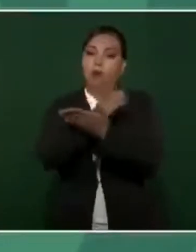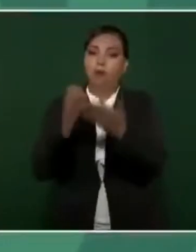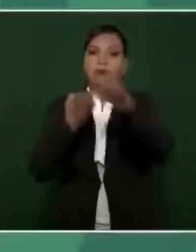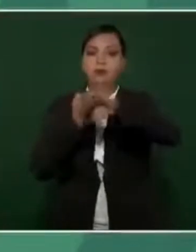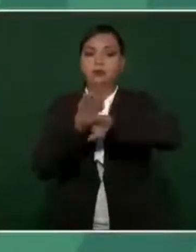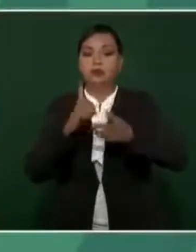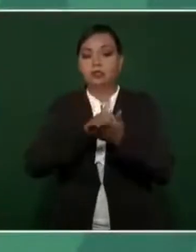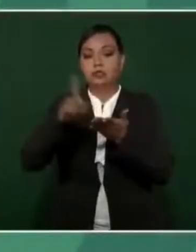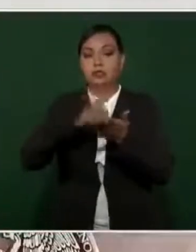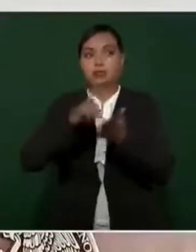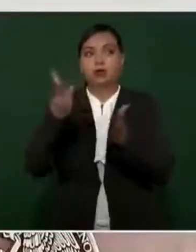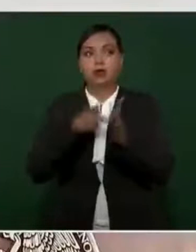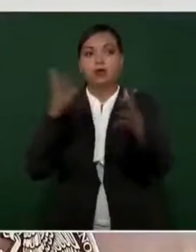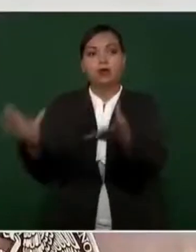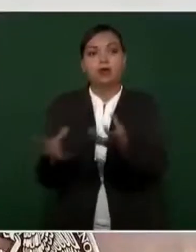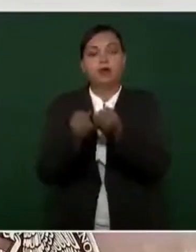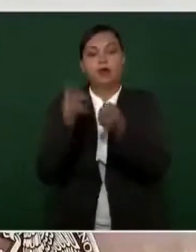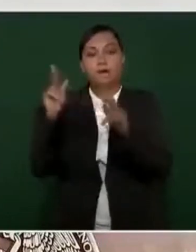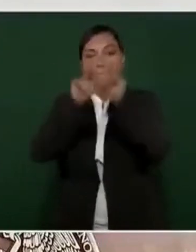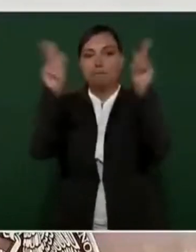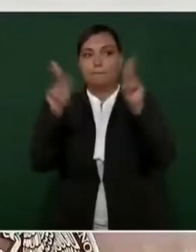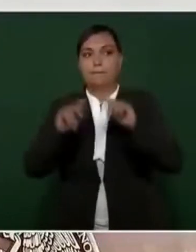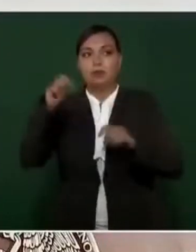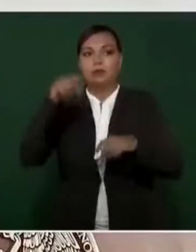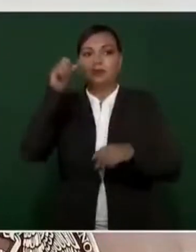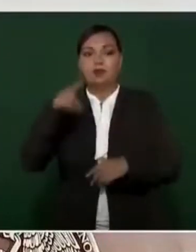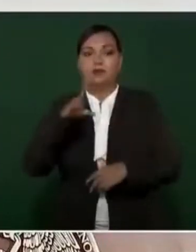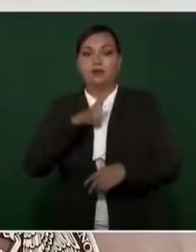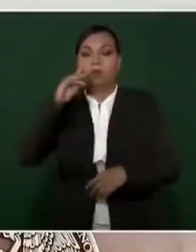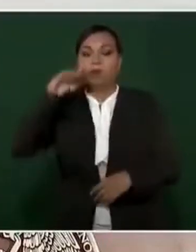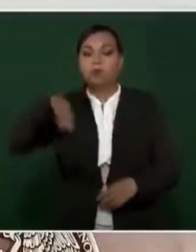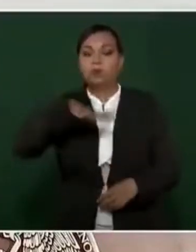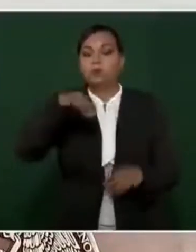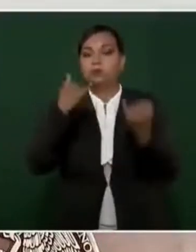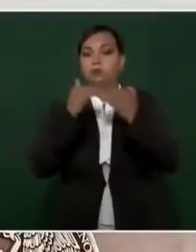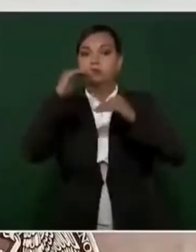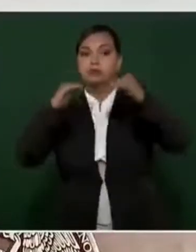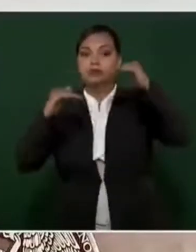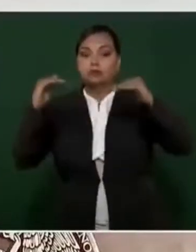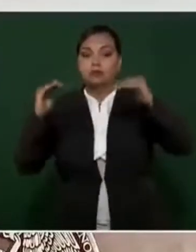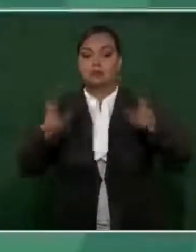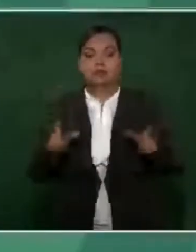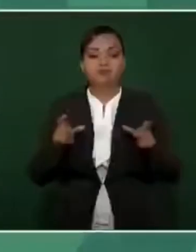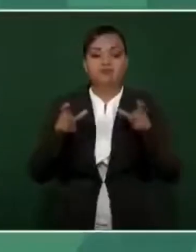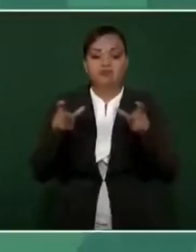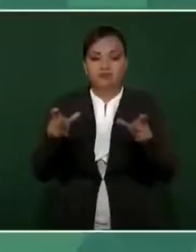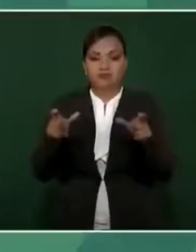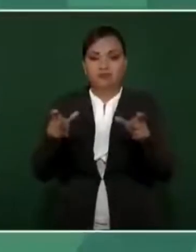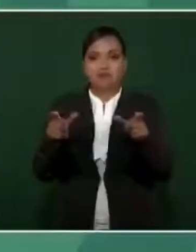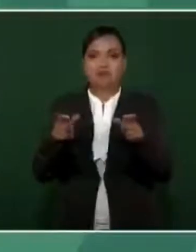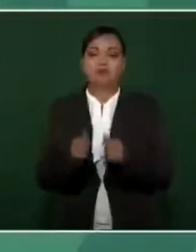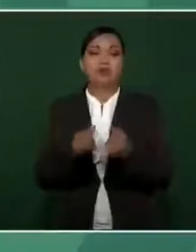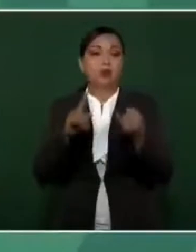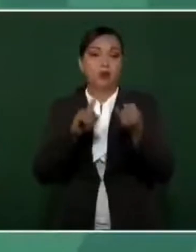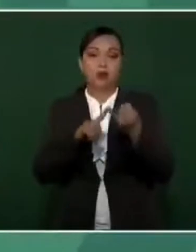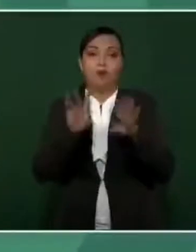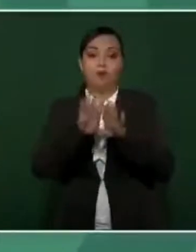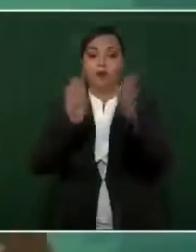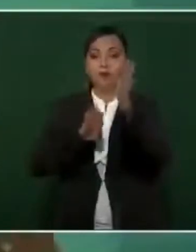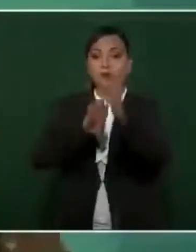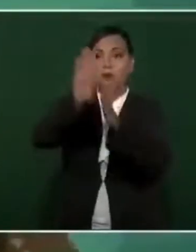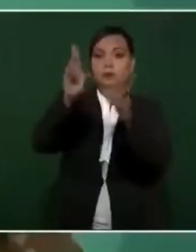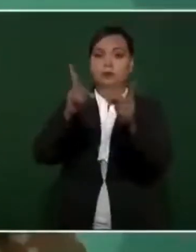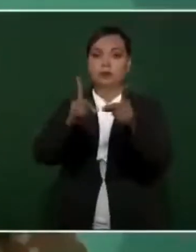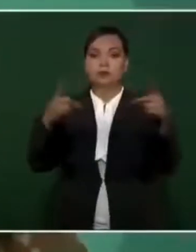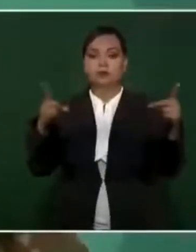de Derecho, recuperar la paz. Aquí también buscar el equilibrio entre la seguridad y el crecimiento y el